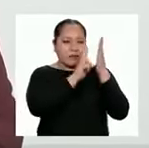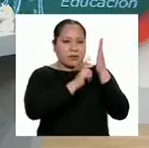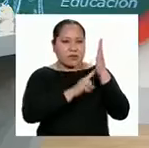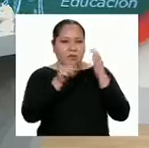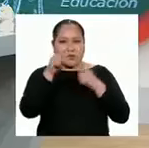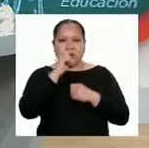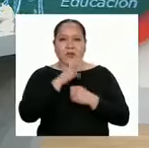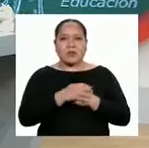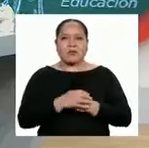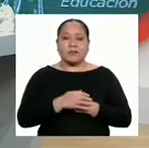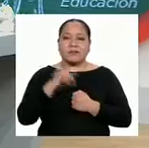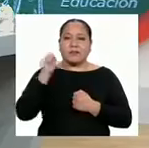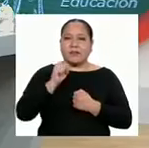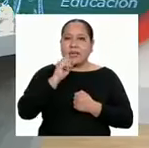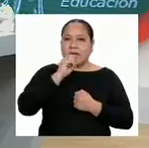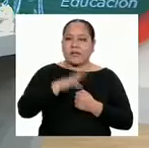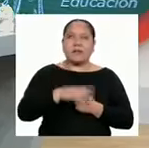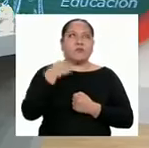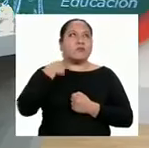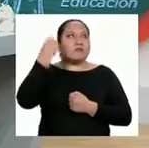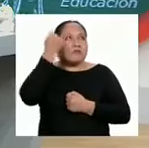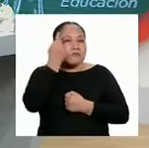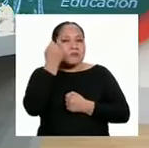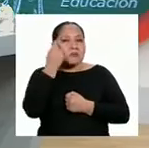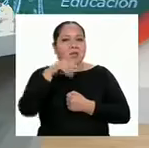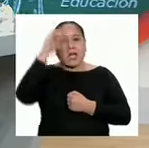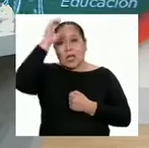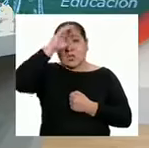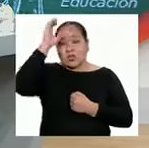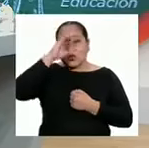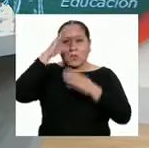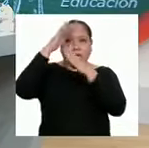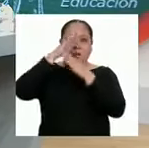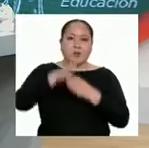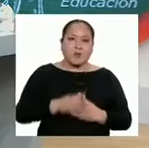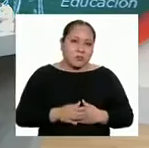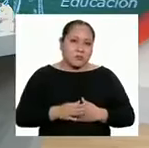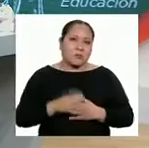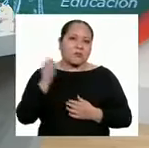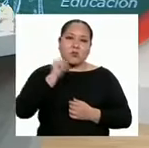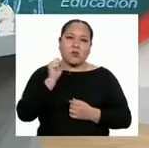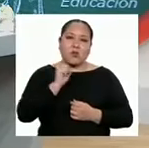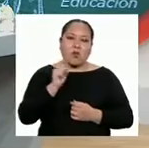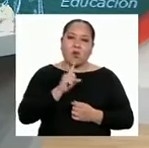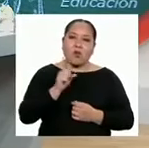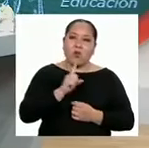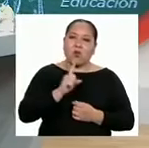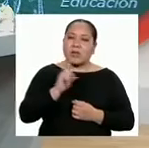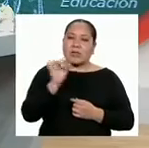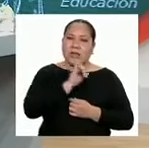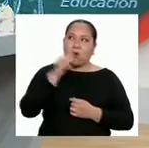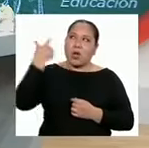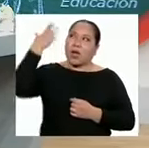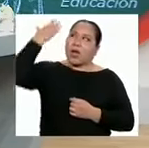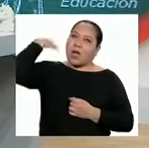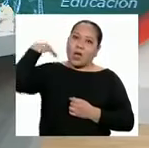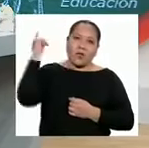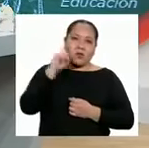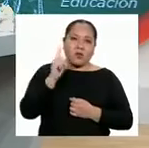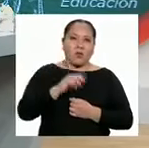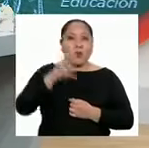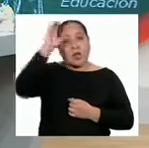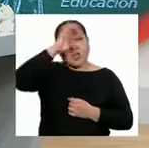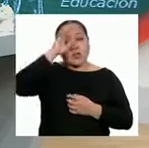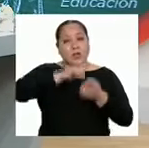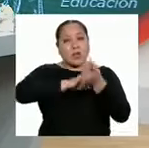leer? Claramente he entendido que el concepto de discriminación no es el mismo que antes porque el